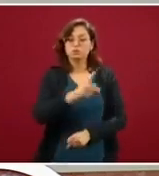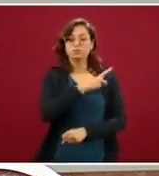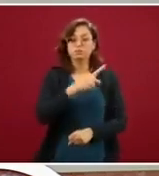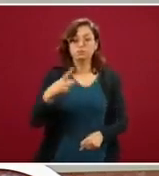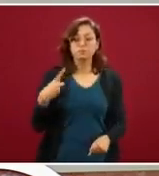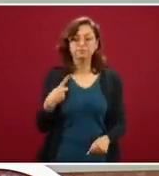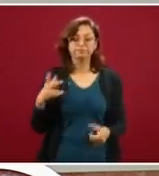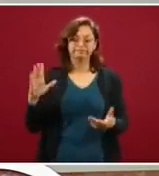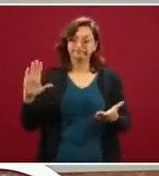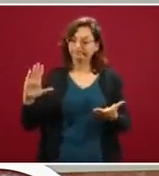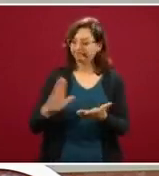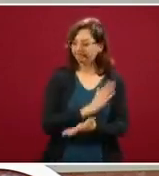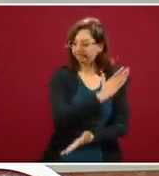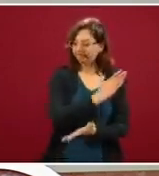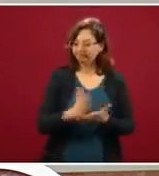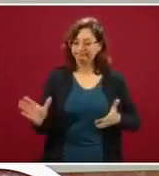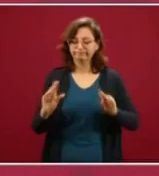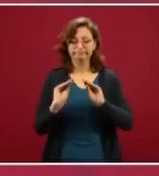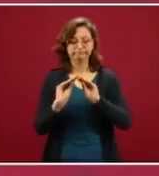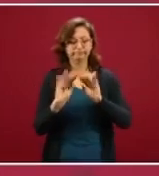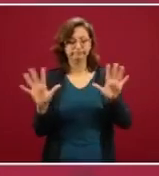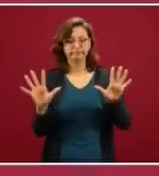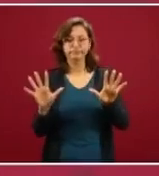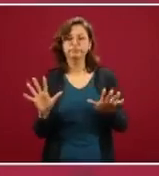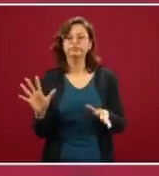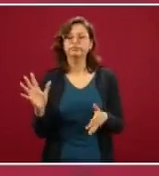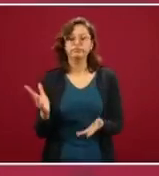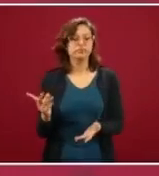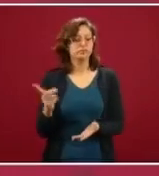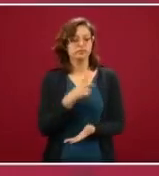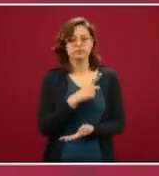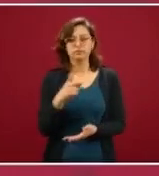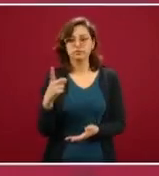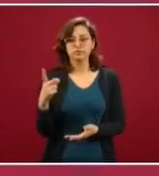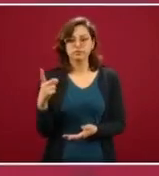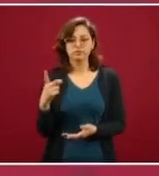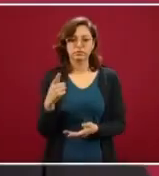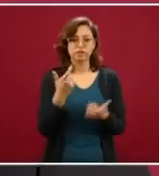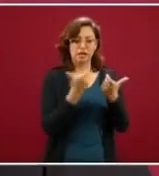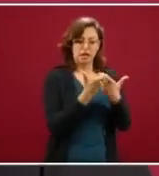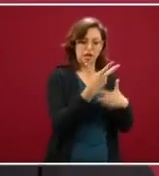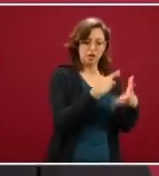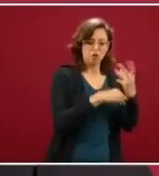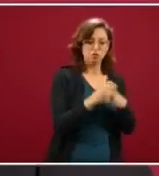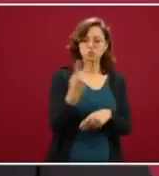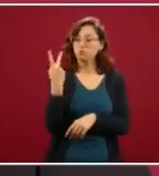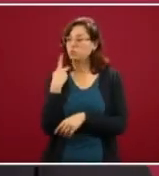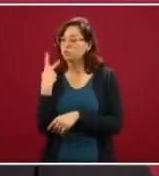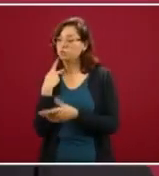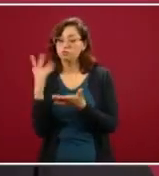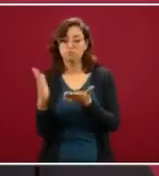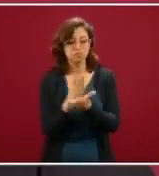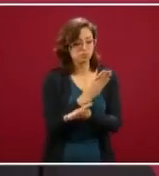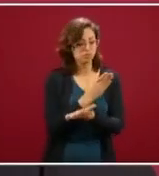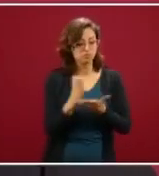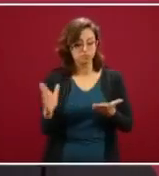clara la separación, así como debe de existir la separación entre poder económico y poder político.